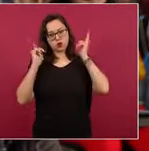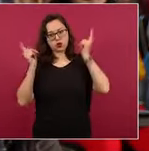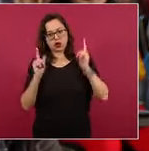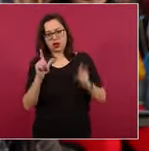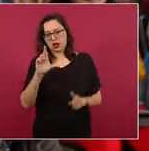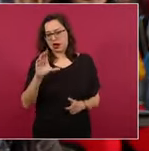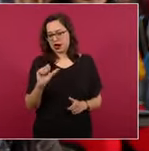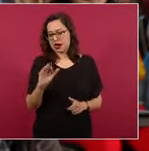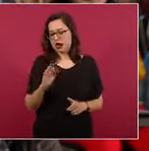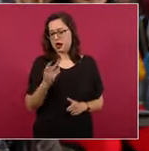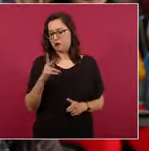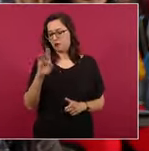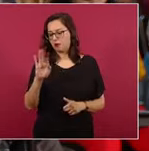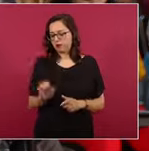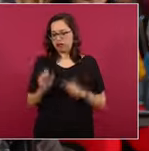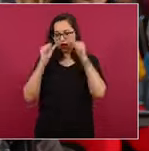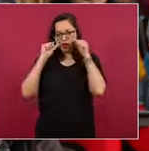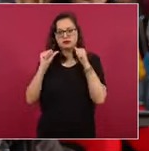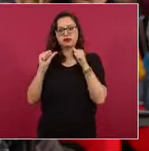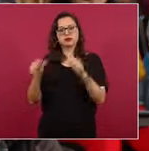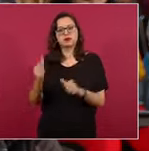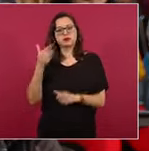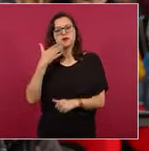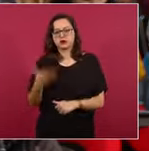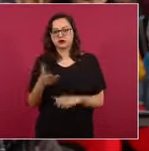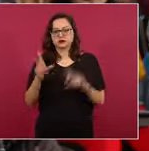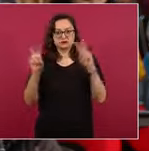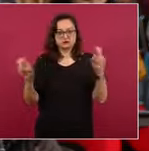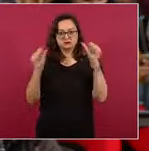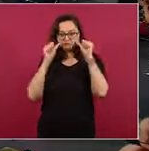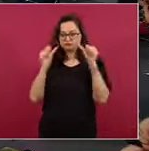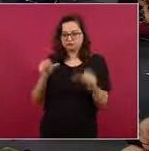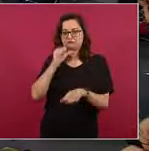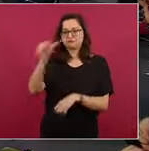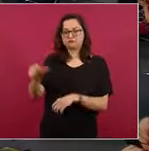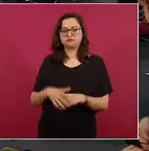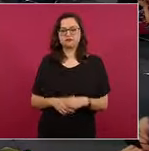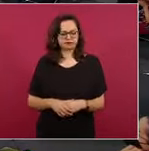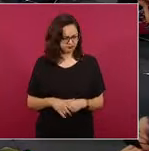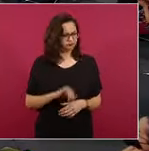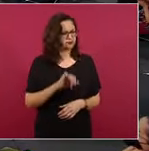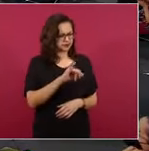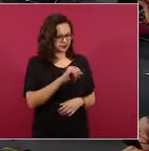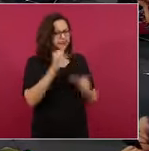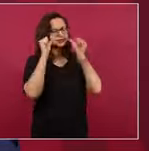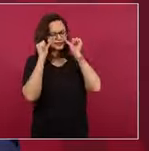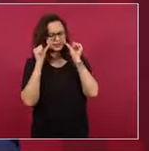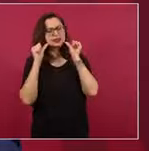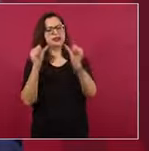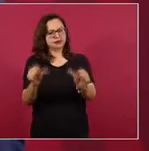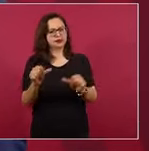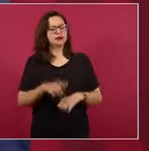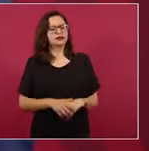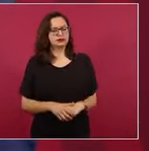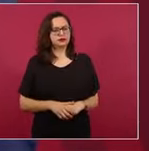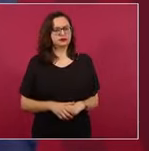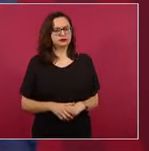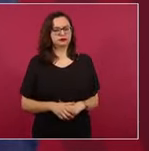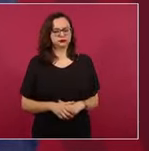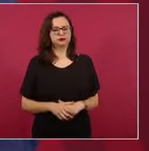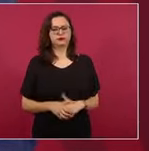porque sigue sin atenderse este caso. Sí, ya se está viendo. La vez pasada lo trató también. También